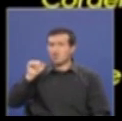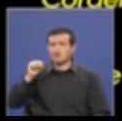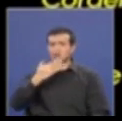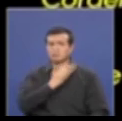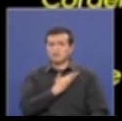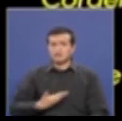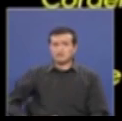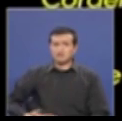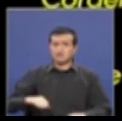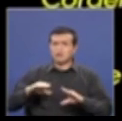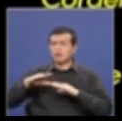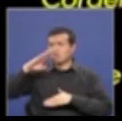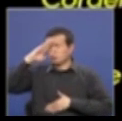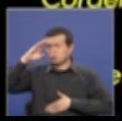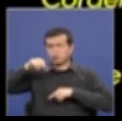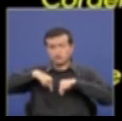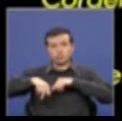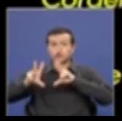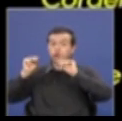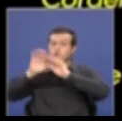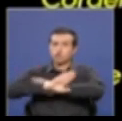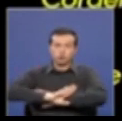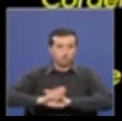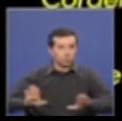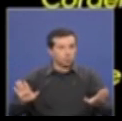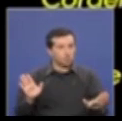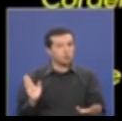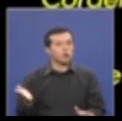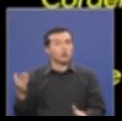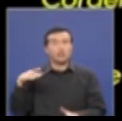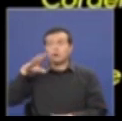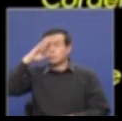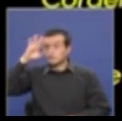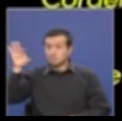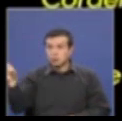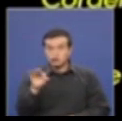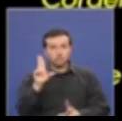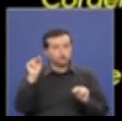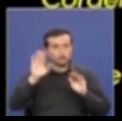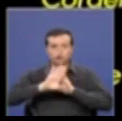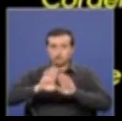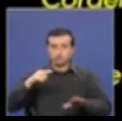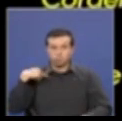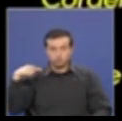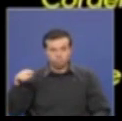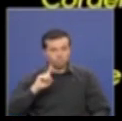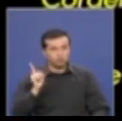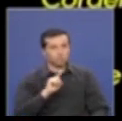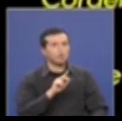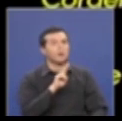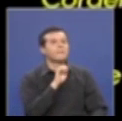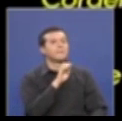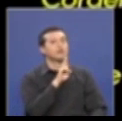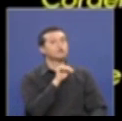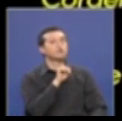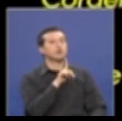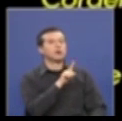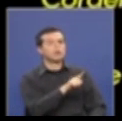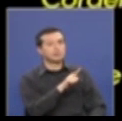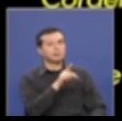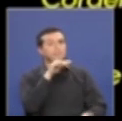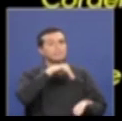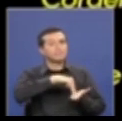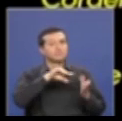de la Comisión de Tránsito. No, yo te dije, no hemos puesto intendente, ni tú ni yo. ¿Tú me vas a poner miembro de la Comisión de Tránsito? ¿Miembro de la Comisión?